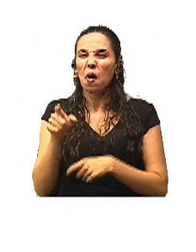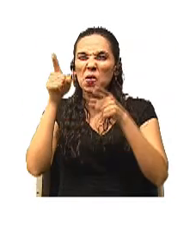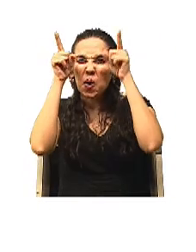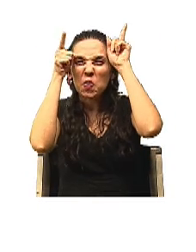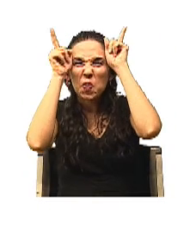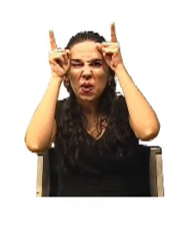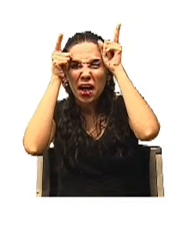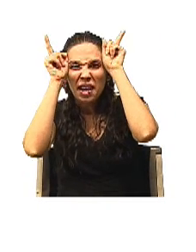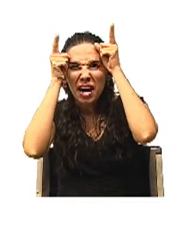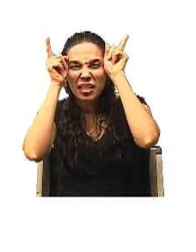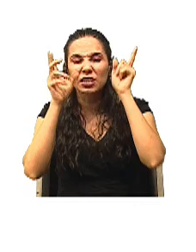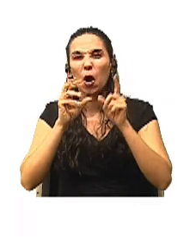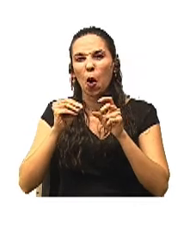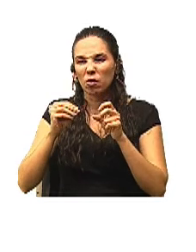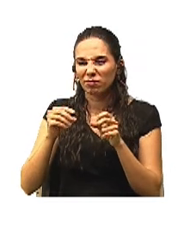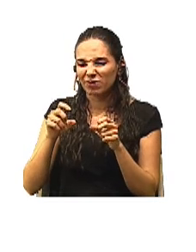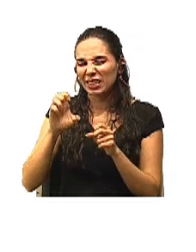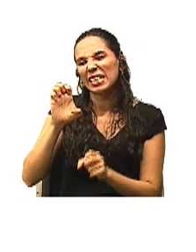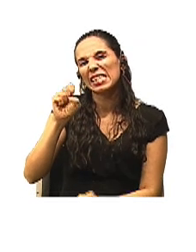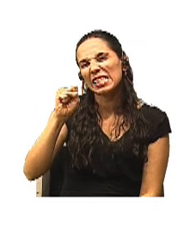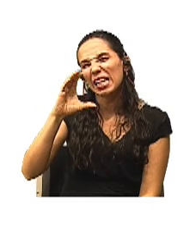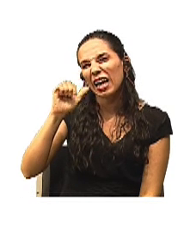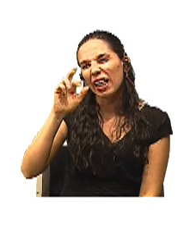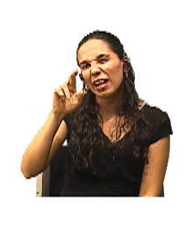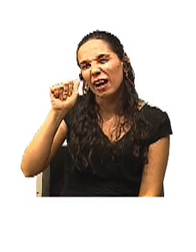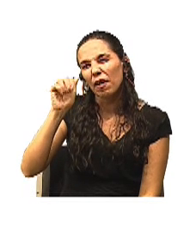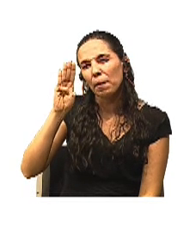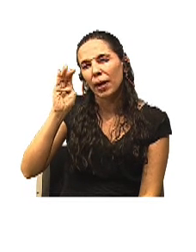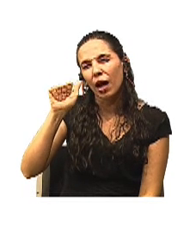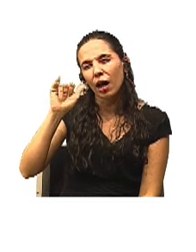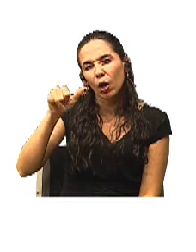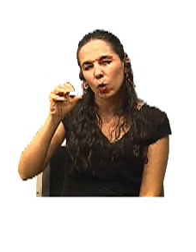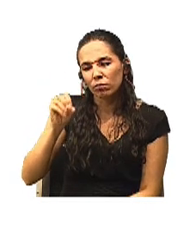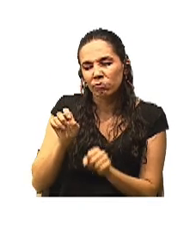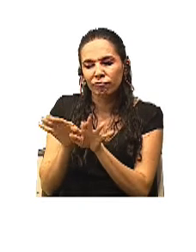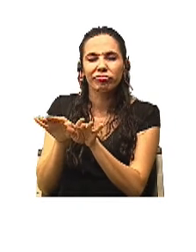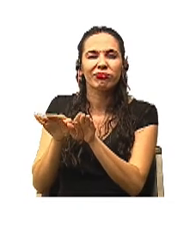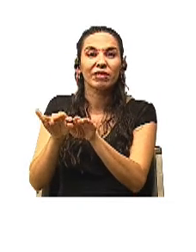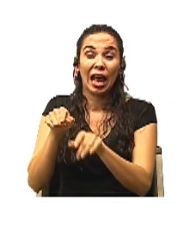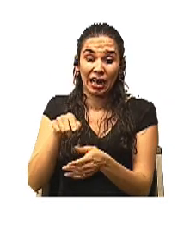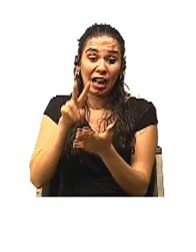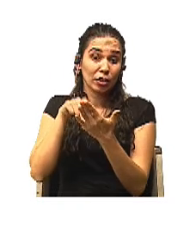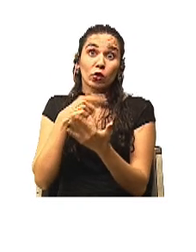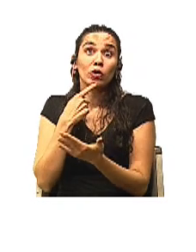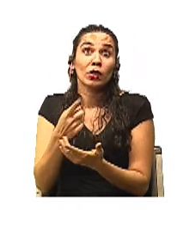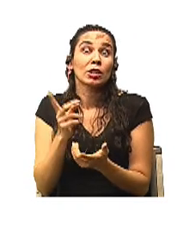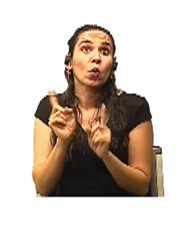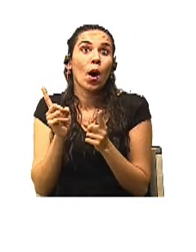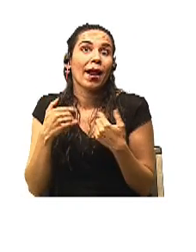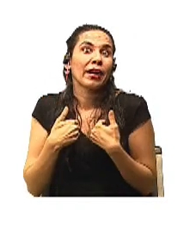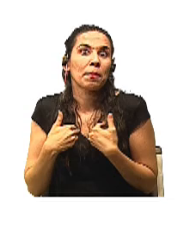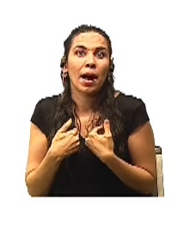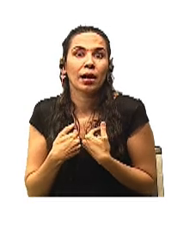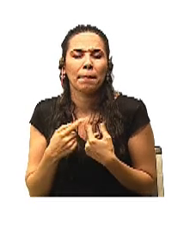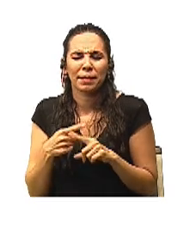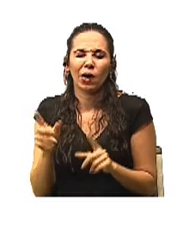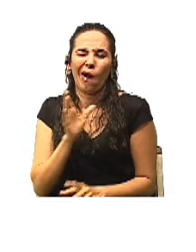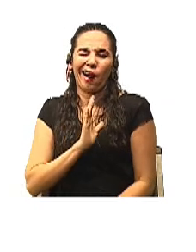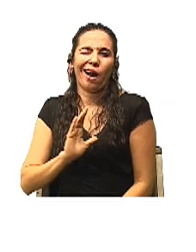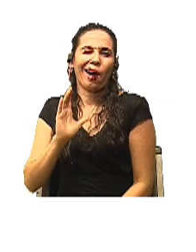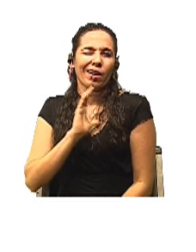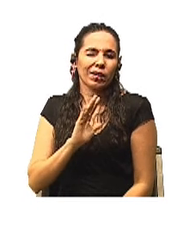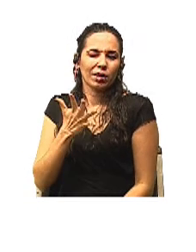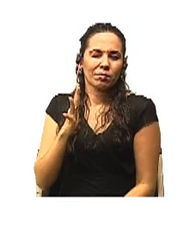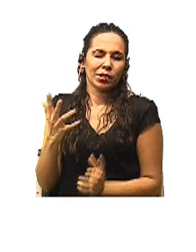cucaracha, porque en realidad en la lectura nunca se dice bien qué tipo de animal es. Sin embargo, por las características,